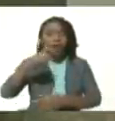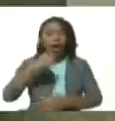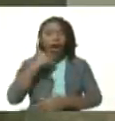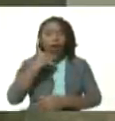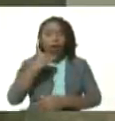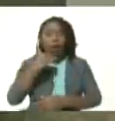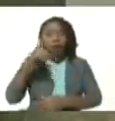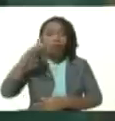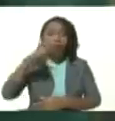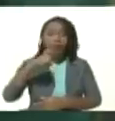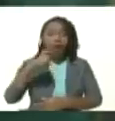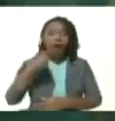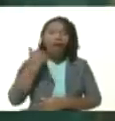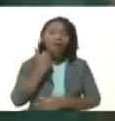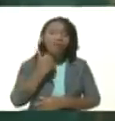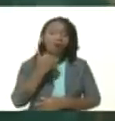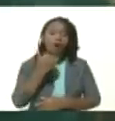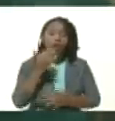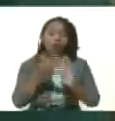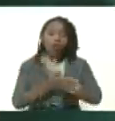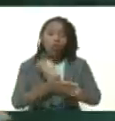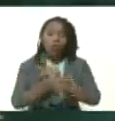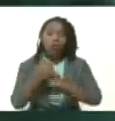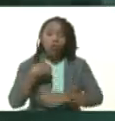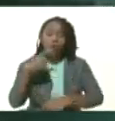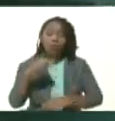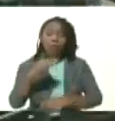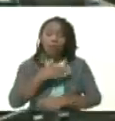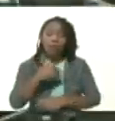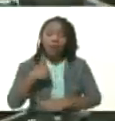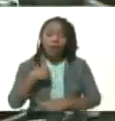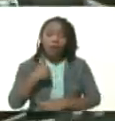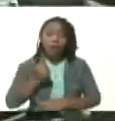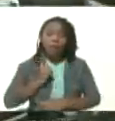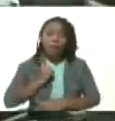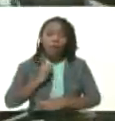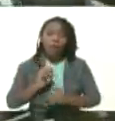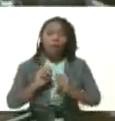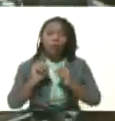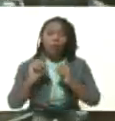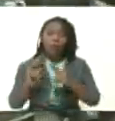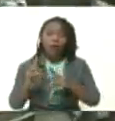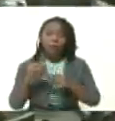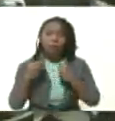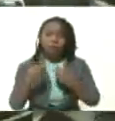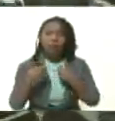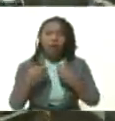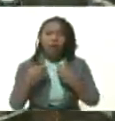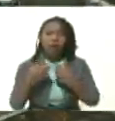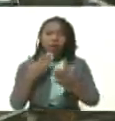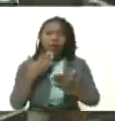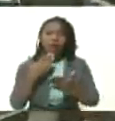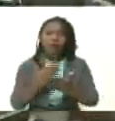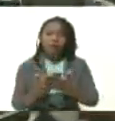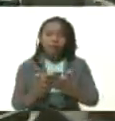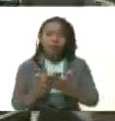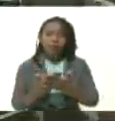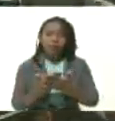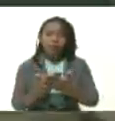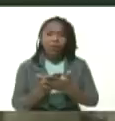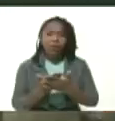alguna patología. Yo también quiero aprovechar la oportunidad para agradecer